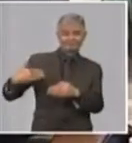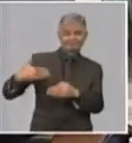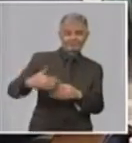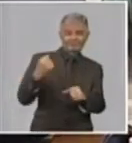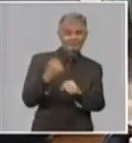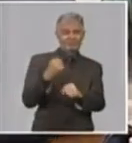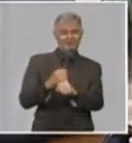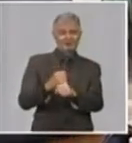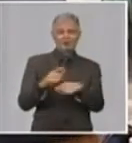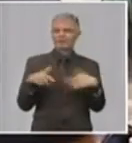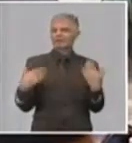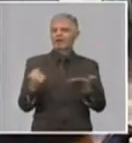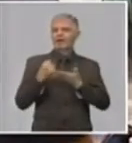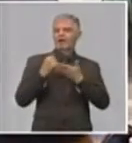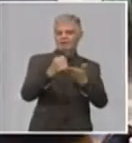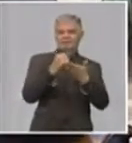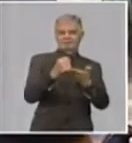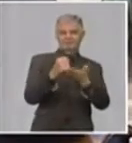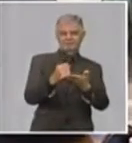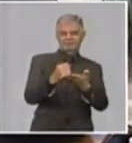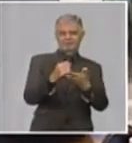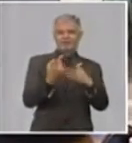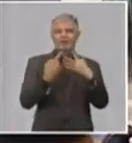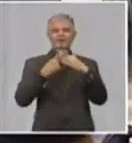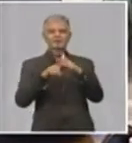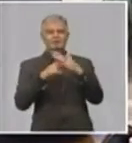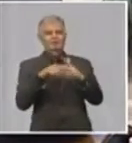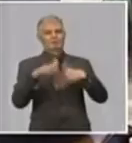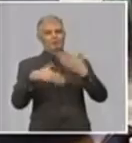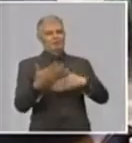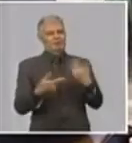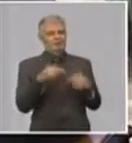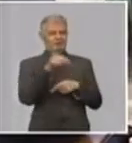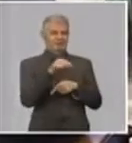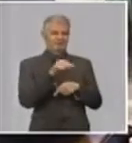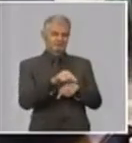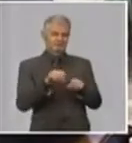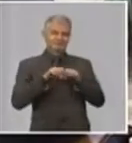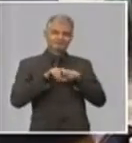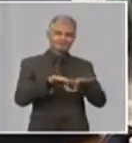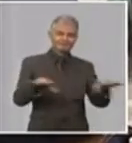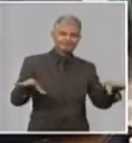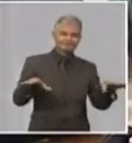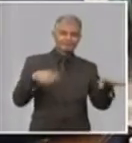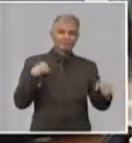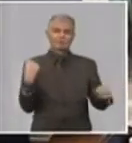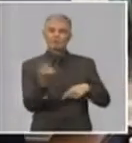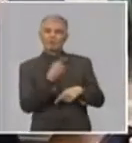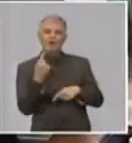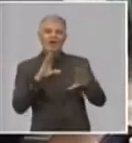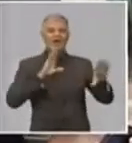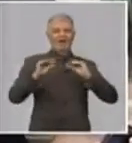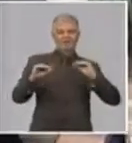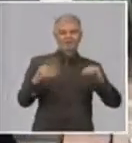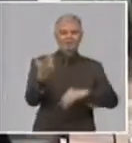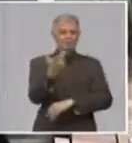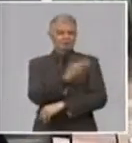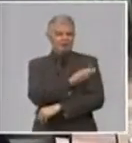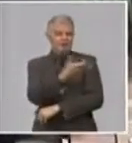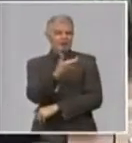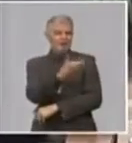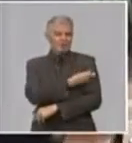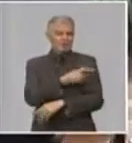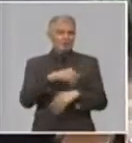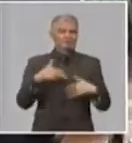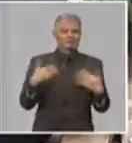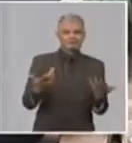manera a sofocar esta pandemia. Cuando hablamos de vacunas y qué puedas haber en vacunas, sí, por